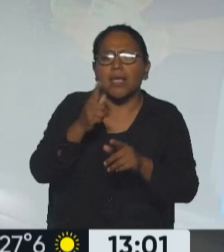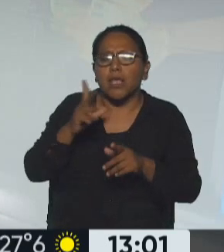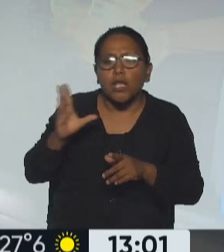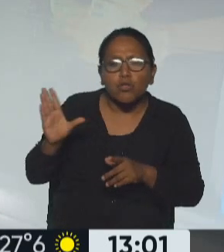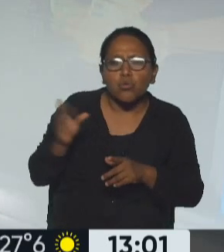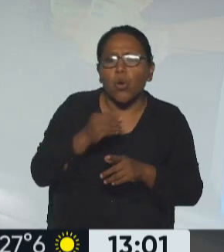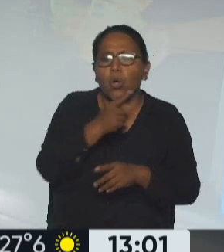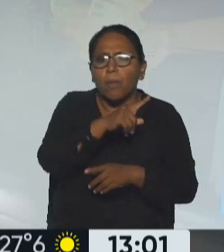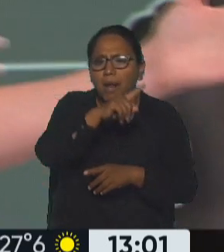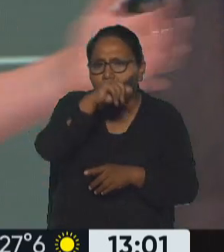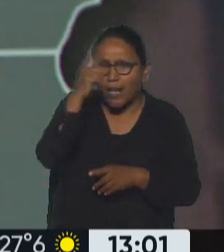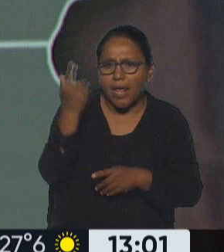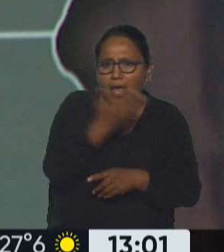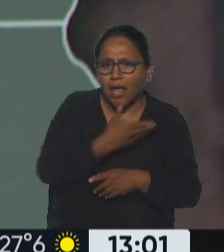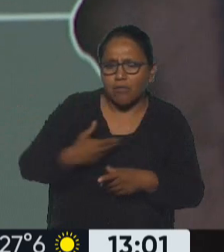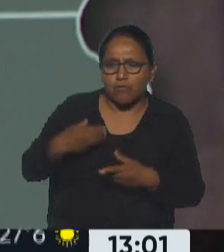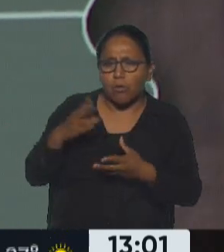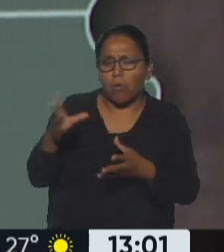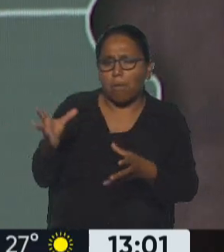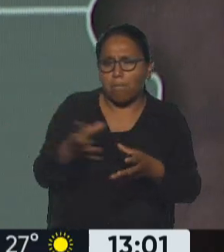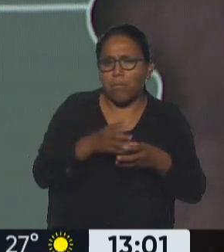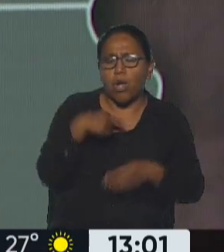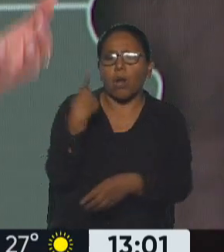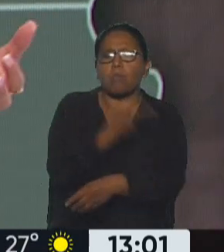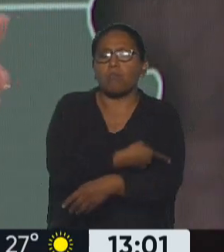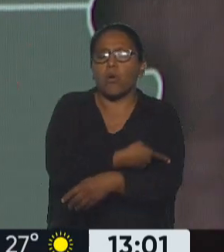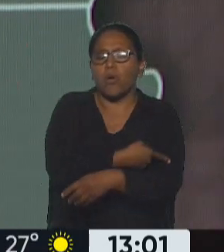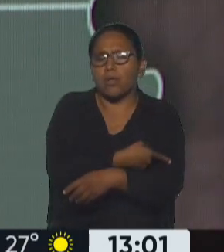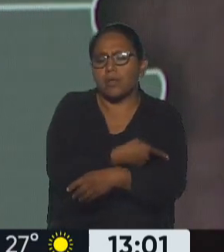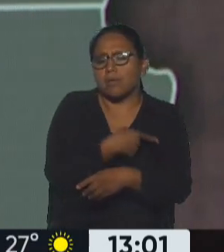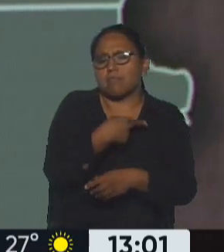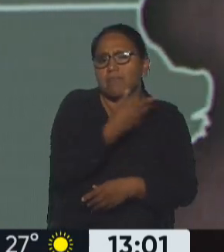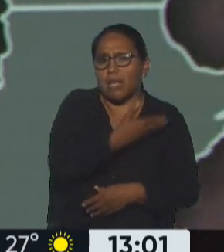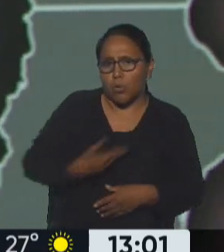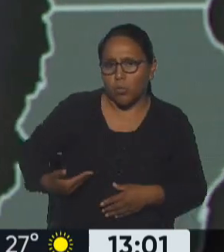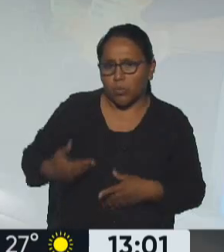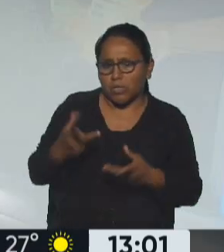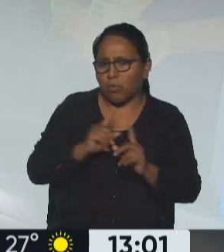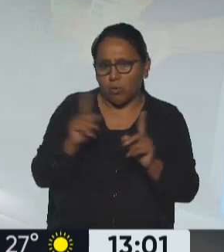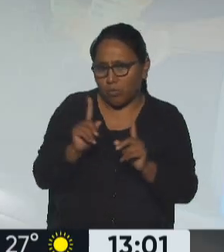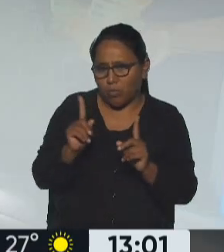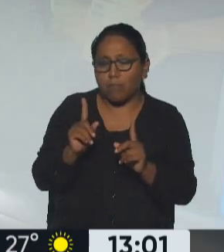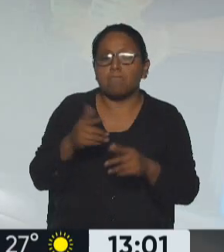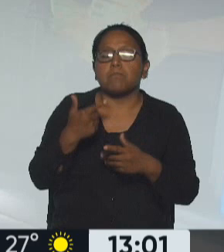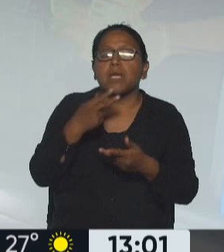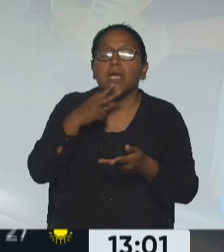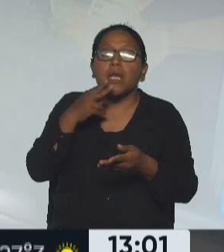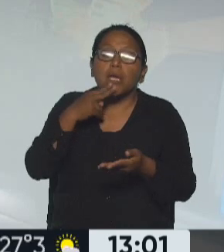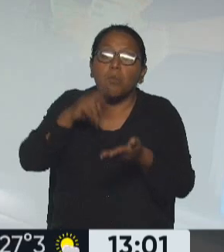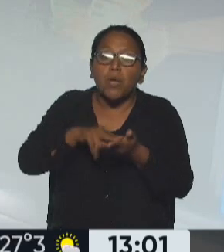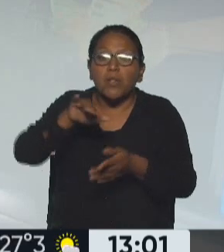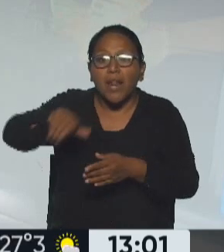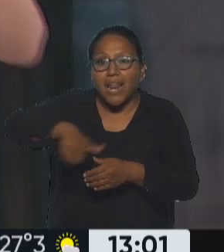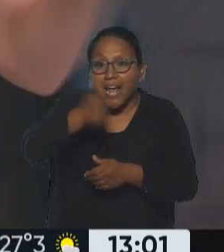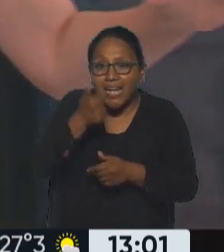todo para la nación no es que se lo queda el poder ejecutivo nacional se reparten por ejemplo el impuesto a las ganancias en un